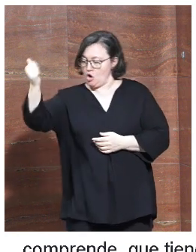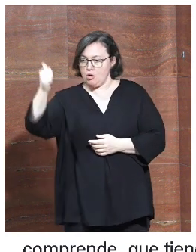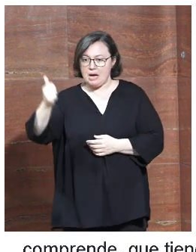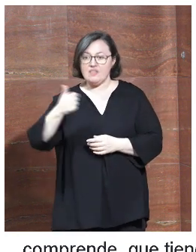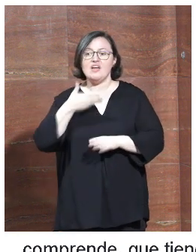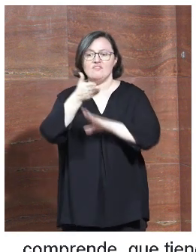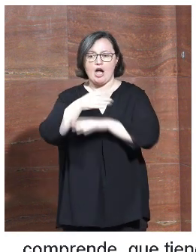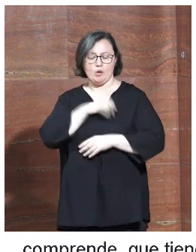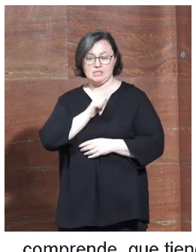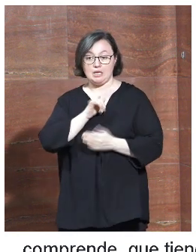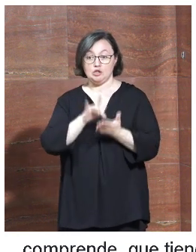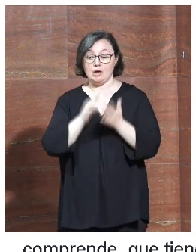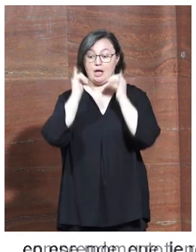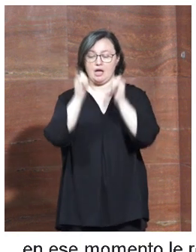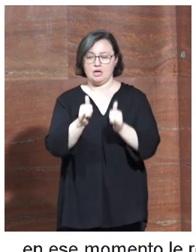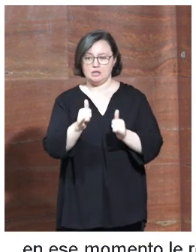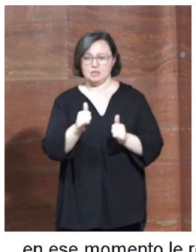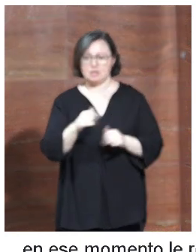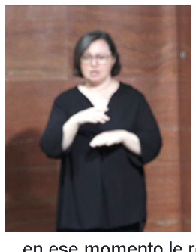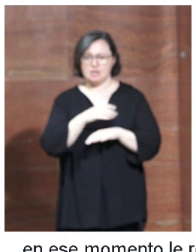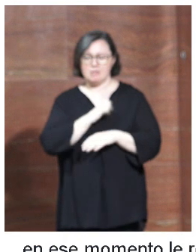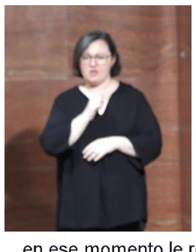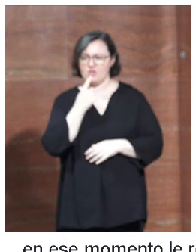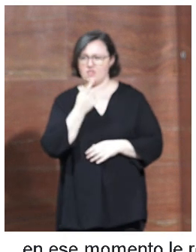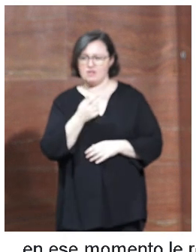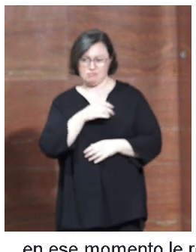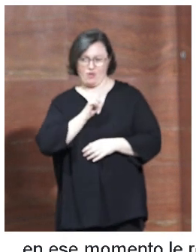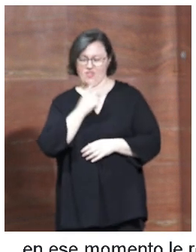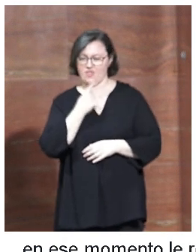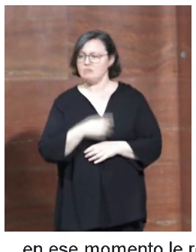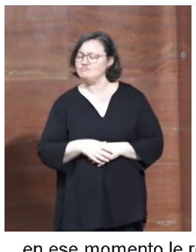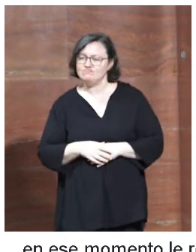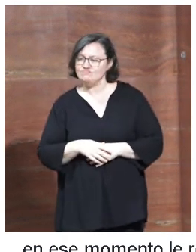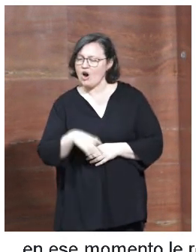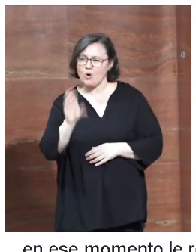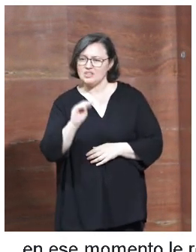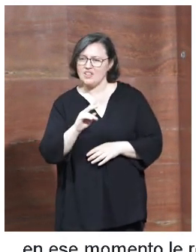Pero ¿qué le pasó a ella? Que cuando llegó a la comisaría le dijo, no le entiendo, venga con familiar.